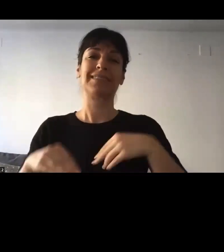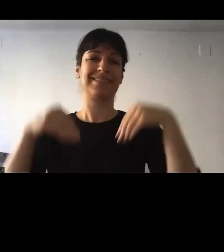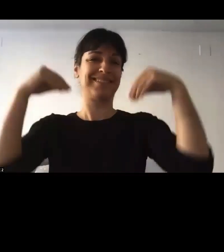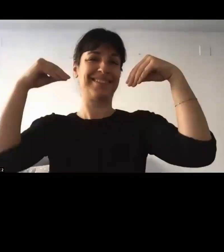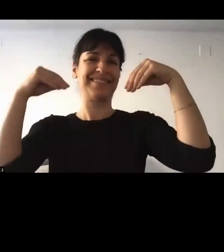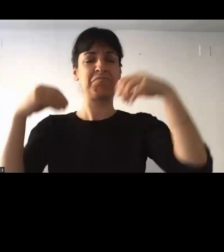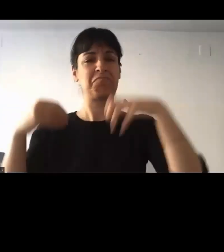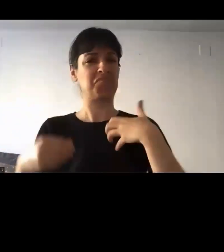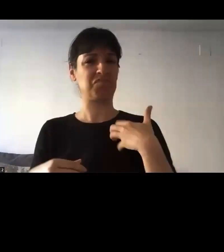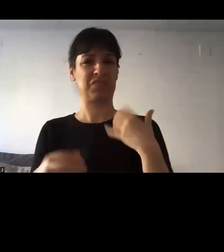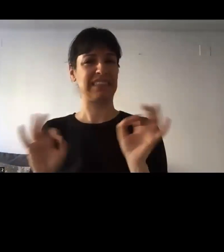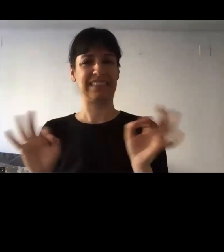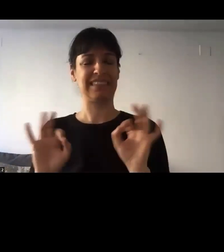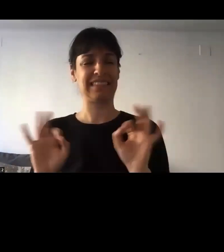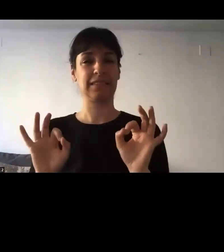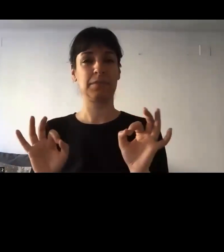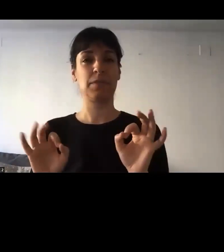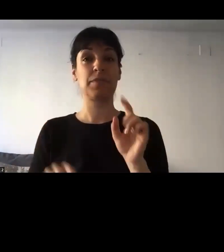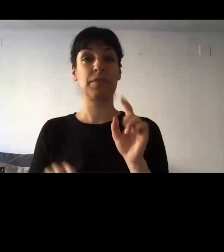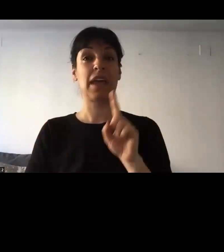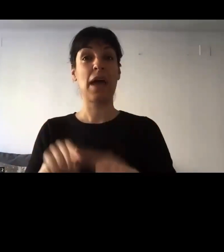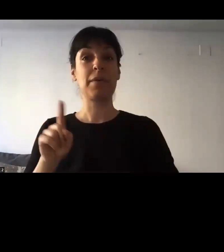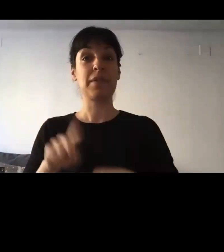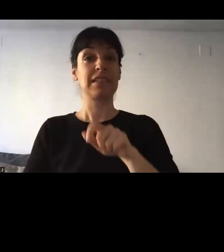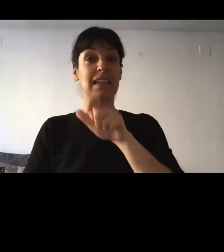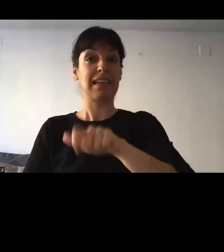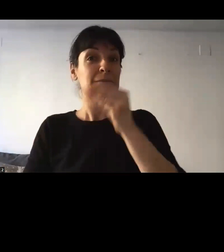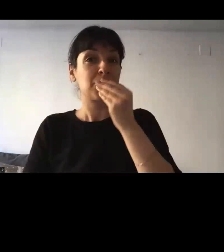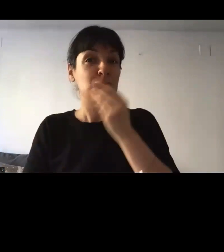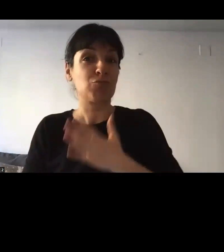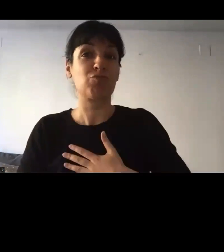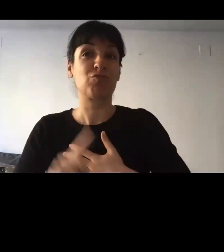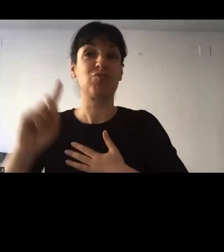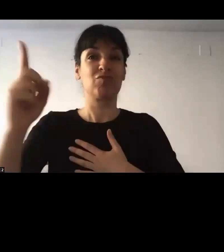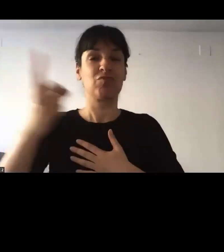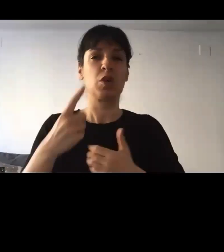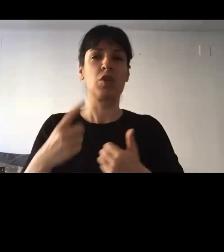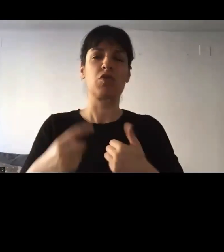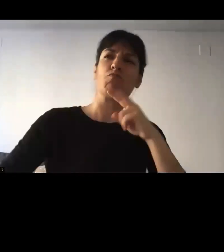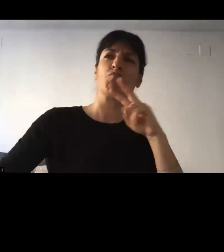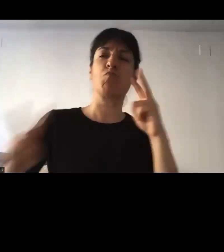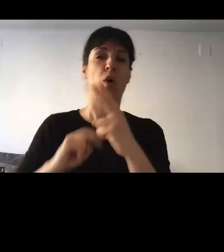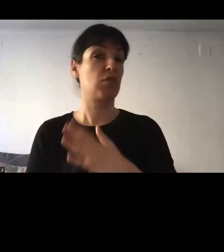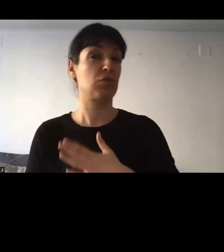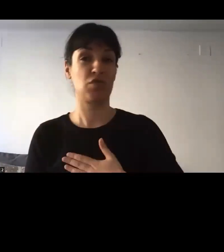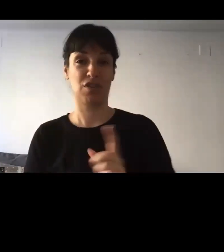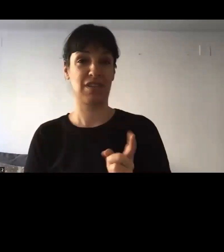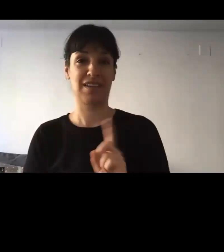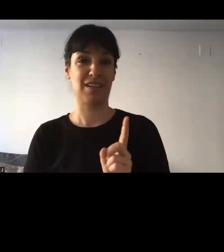cierto que cuando a veces la gente se te acerca de buena fe, pues tampoco quieres increpar a la persona y